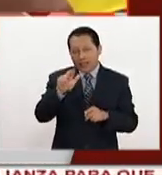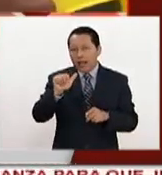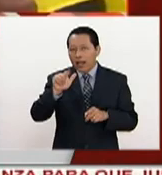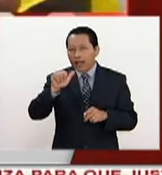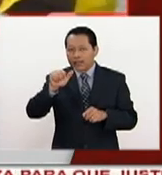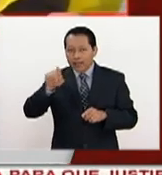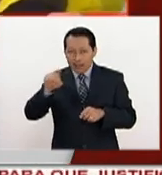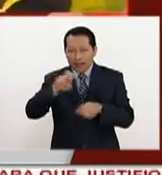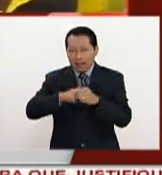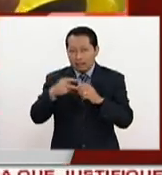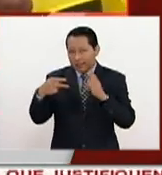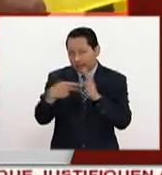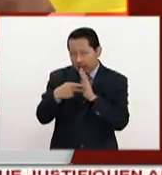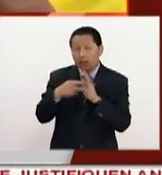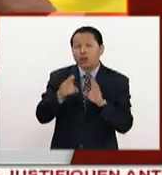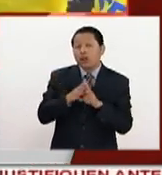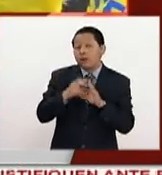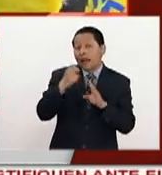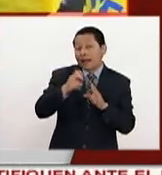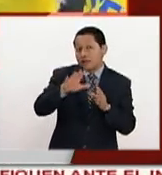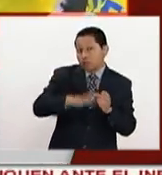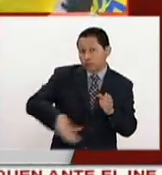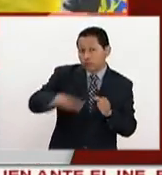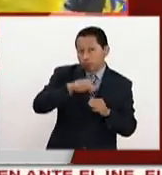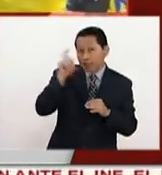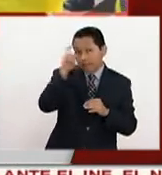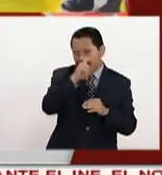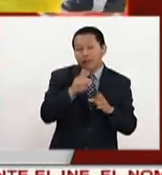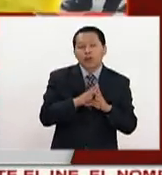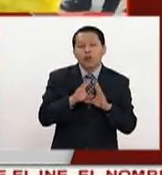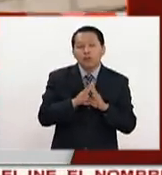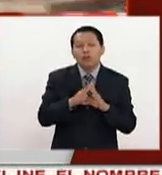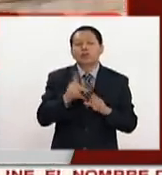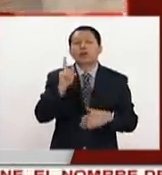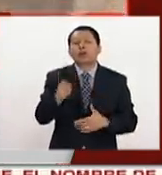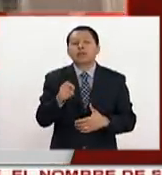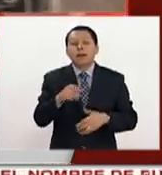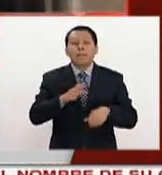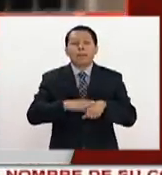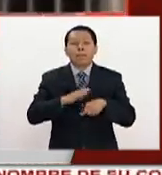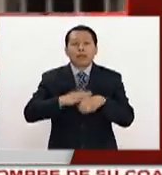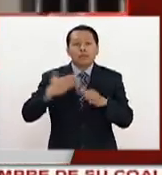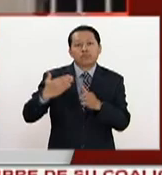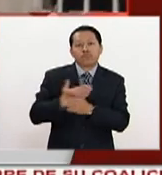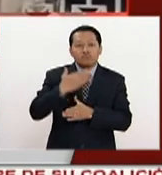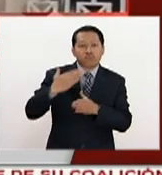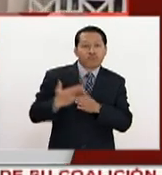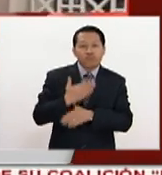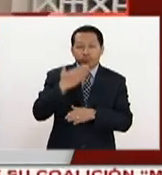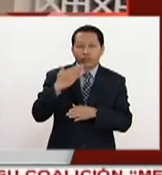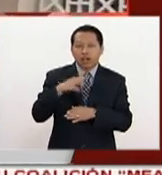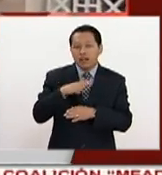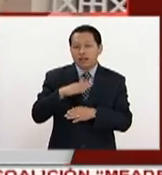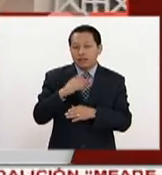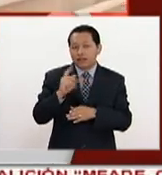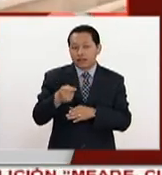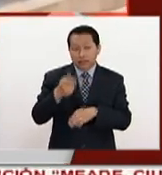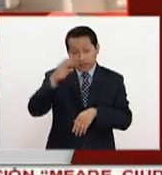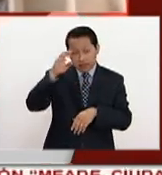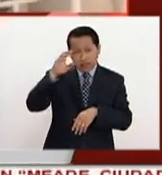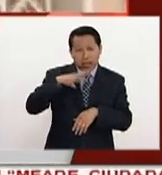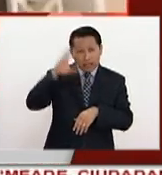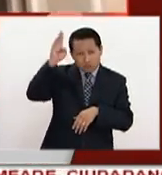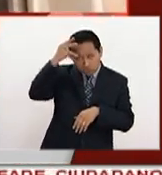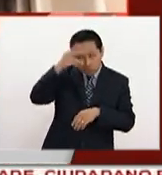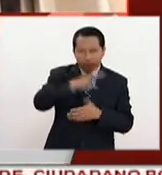la complejidad de esta zona pues aconsejaría que no hubiera más intromisión, sobre todo por parte de los Estados